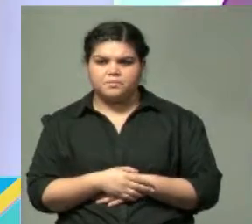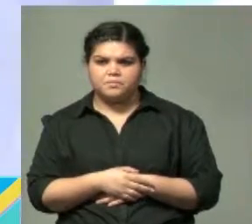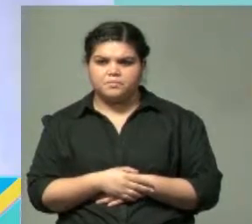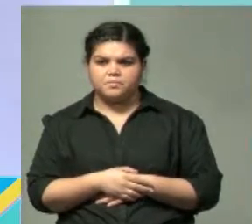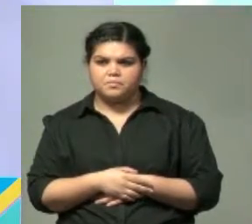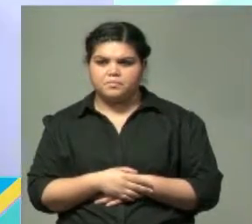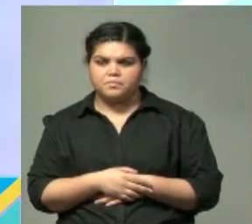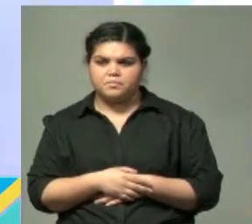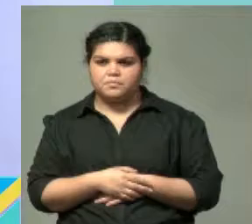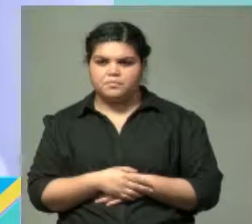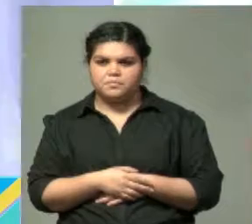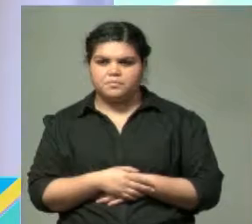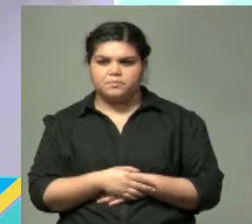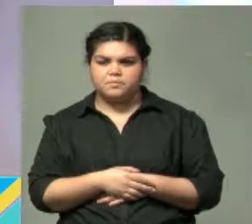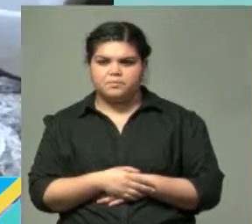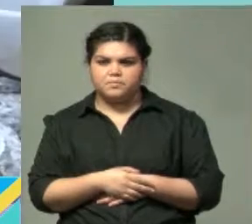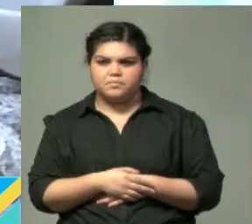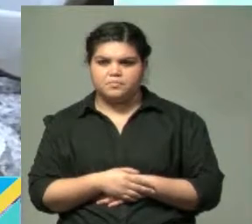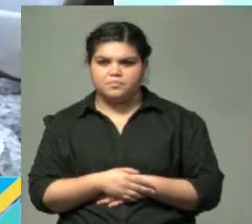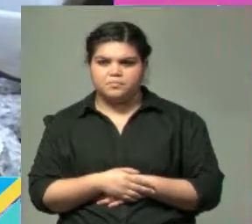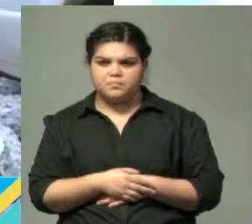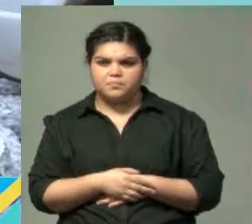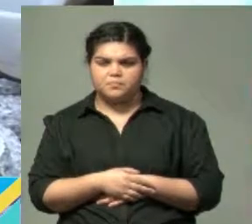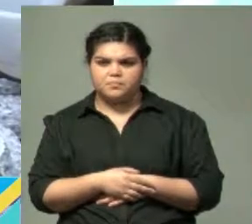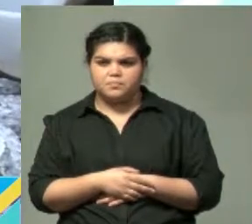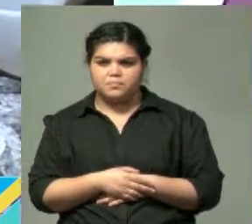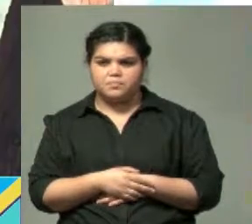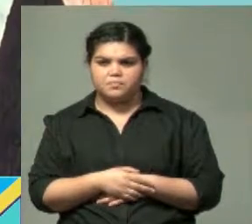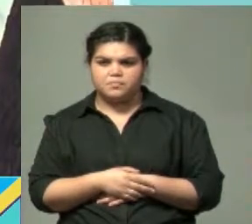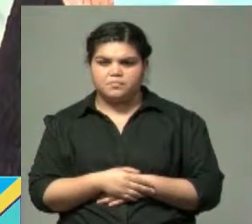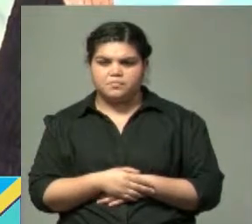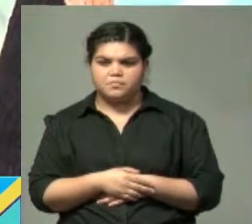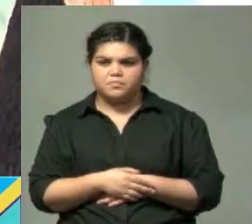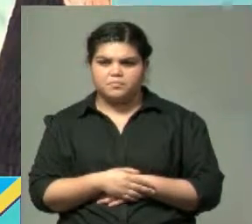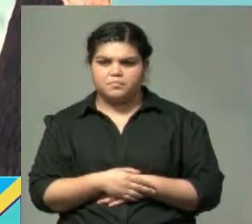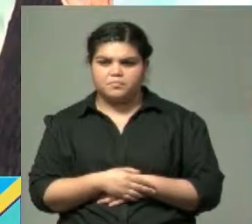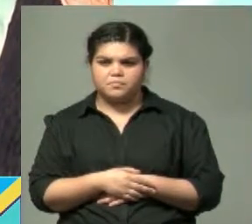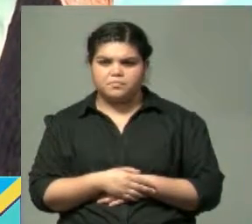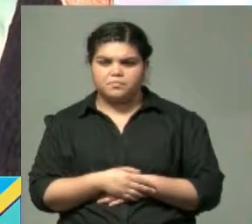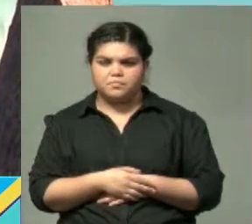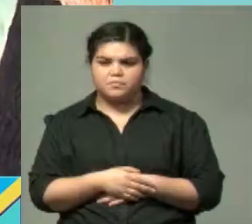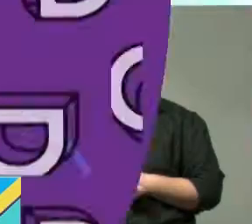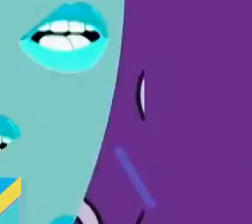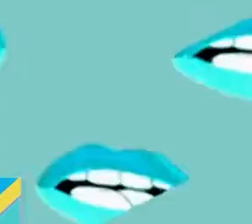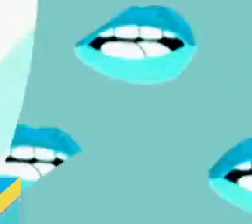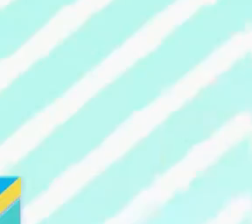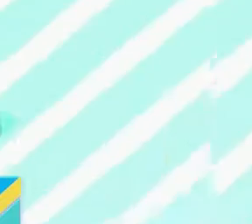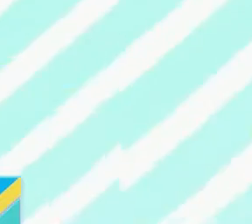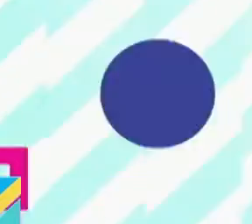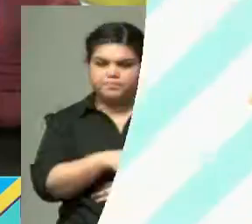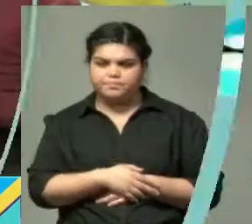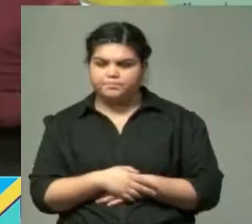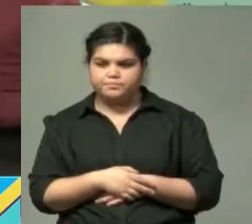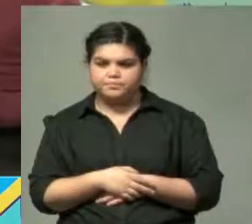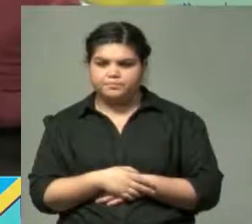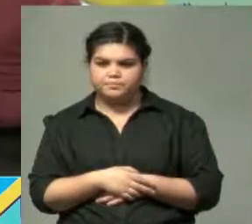es una persona desempleada, es una persona que, estando en edad de trabajar, teniendo las capacidades, las habilidades para trabajar, más calificación,